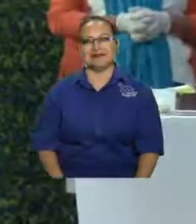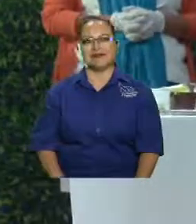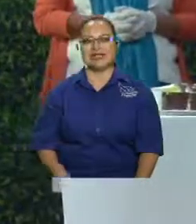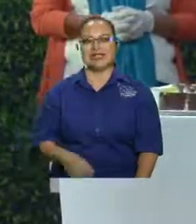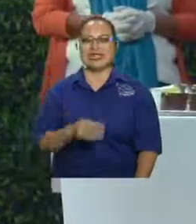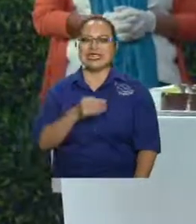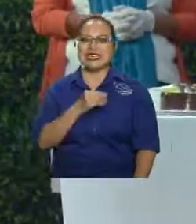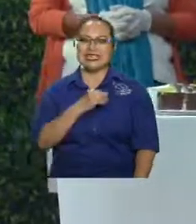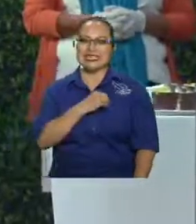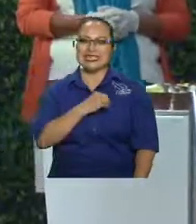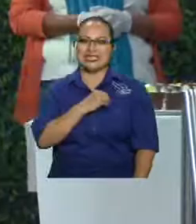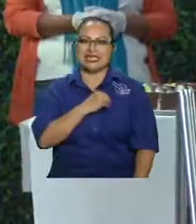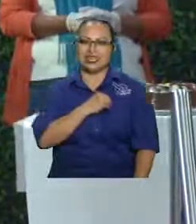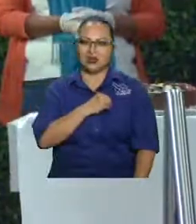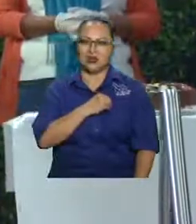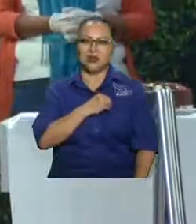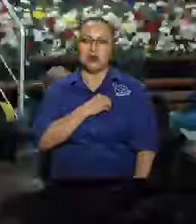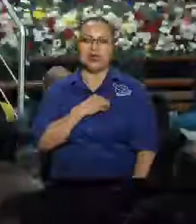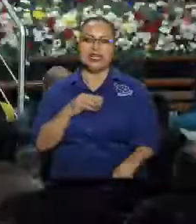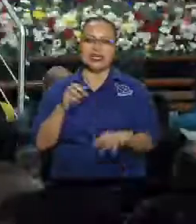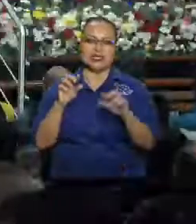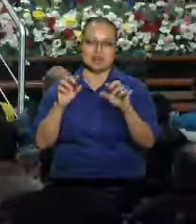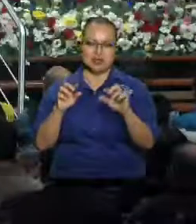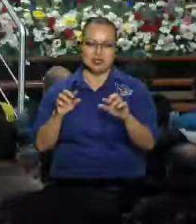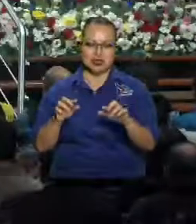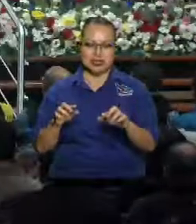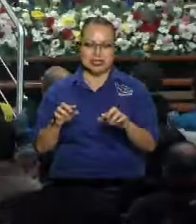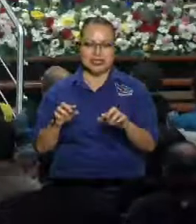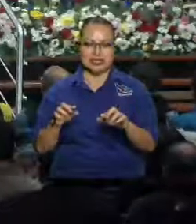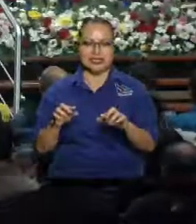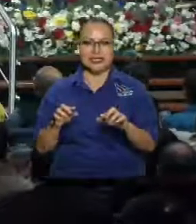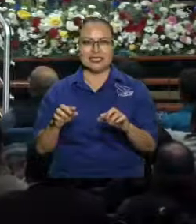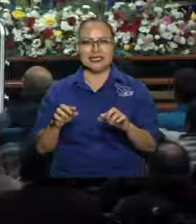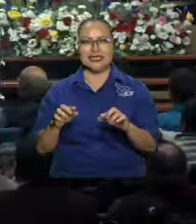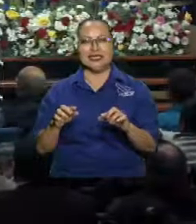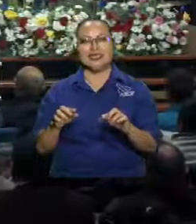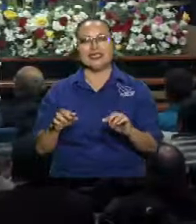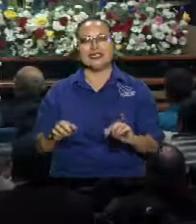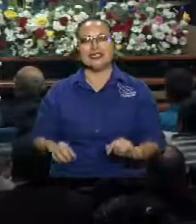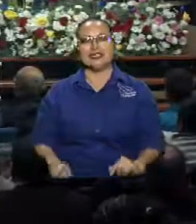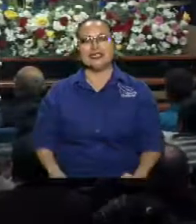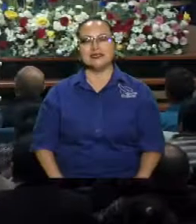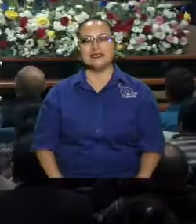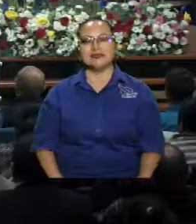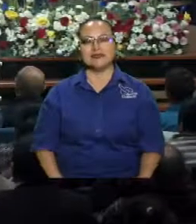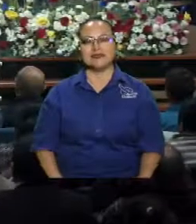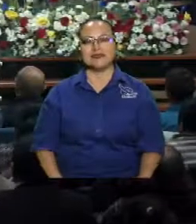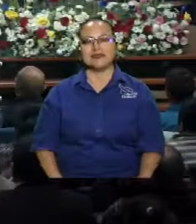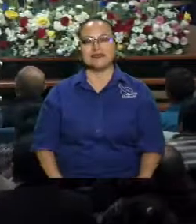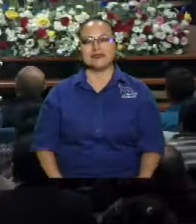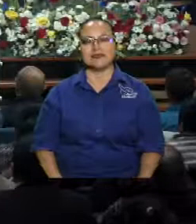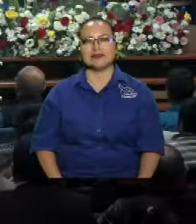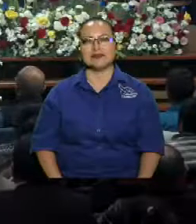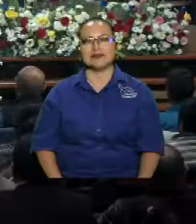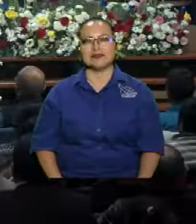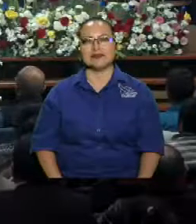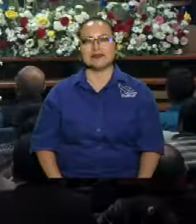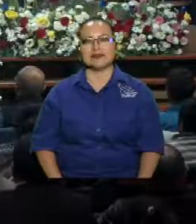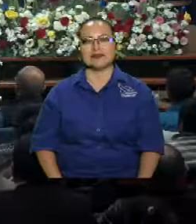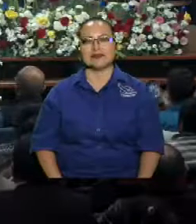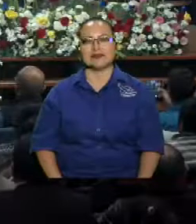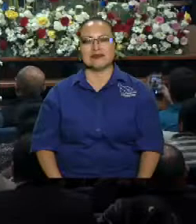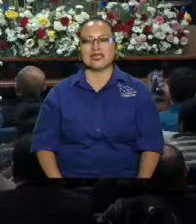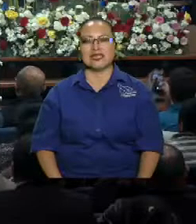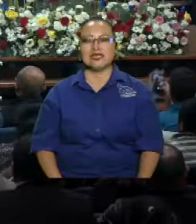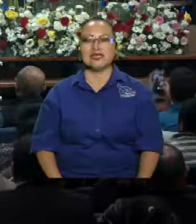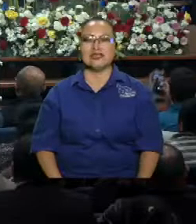yo quiero que los que están aquí, ¿cuántos hay aquí dijimos? 8. ¿Y allá? 4.